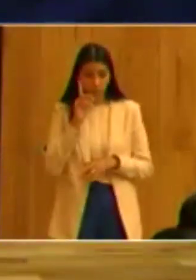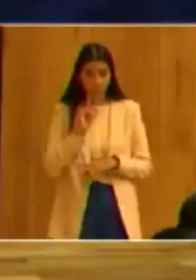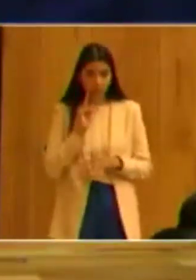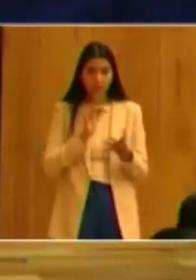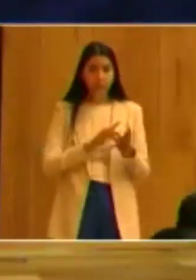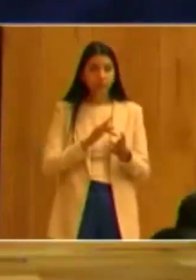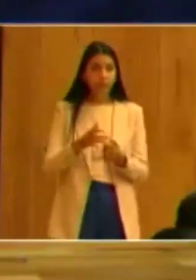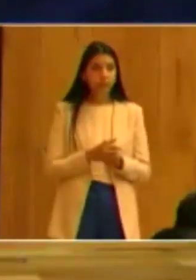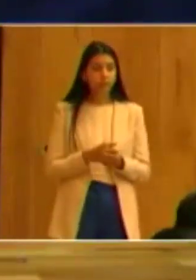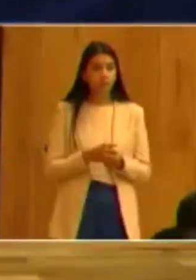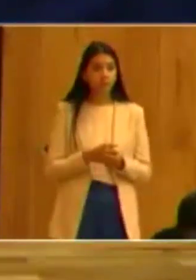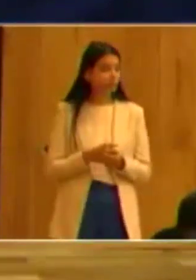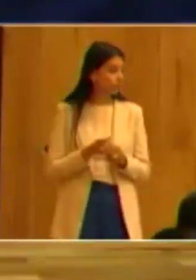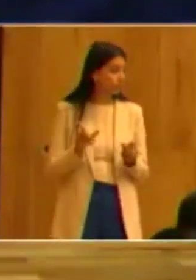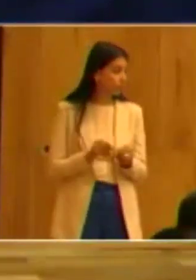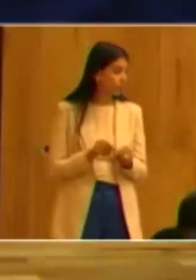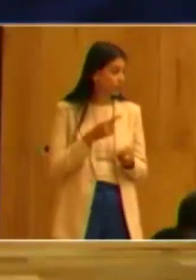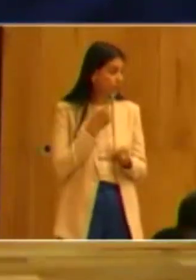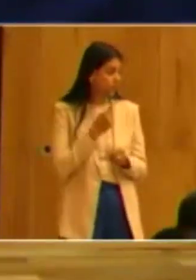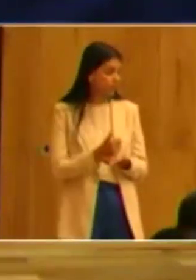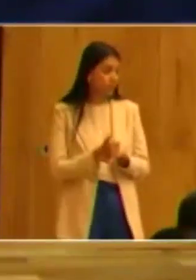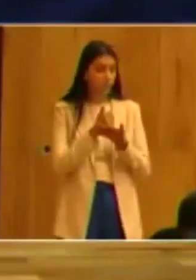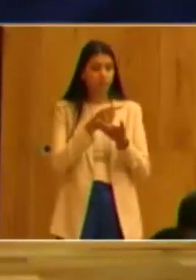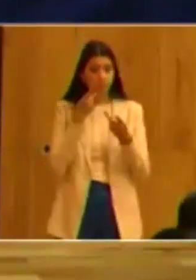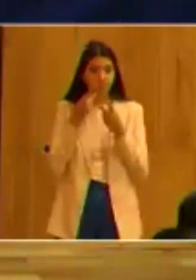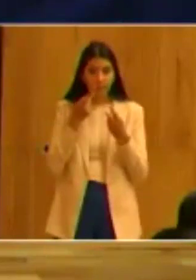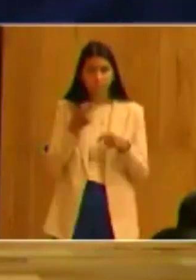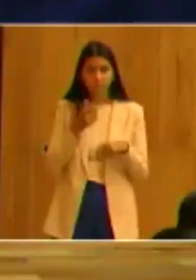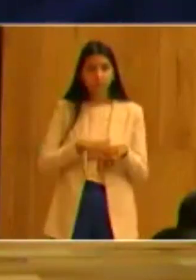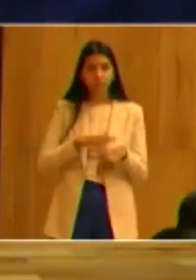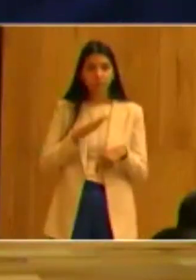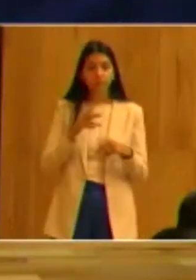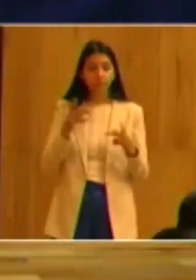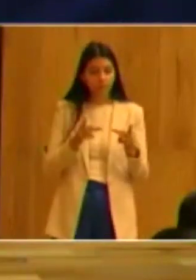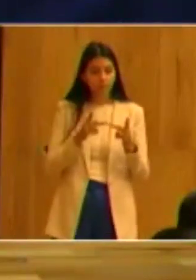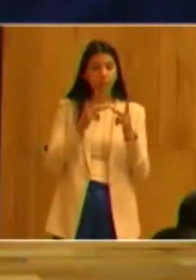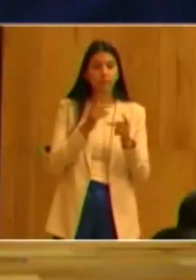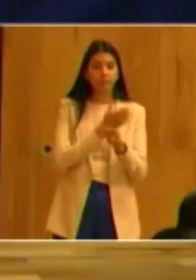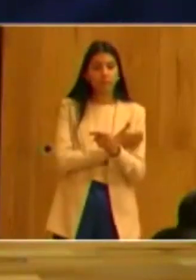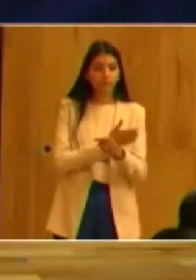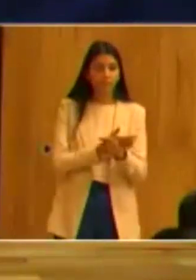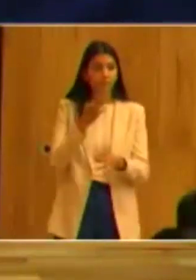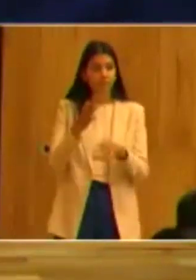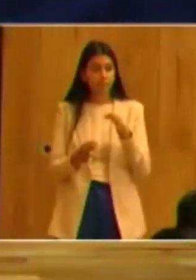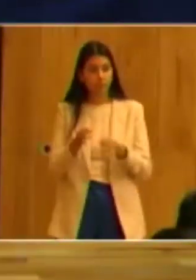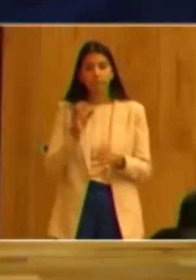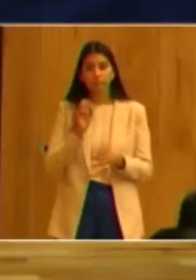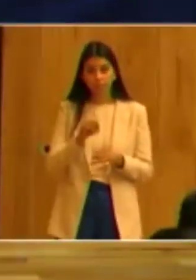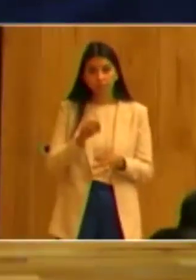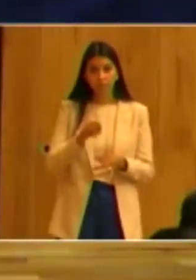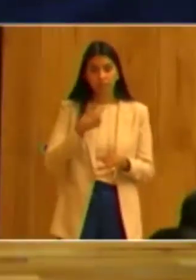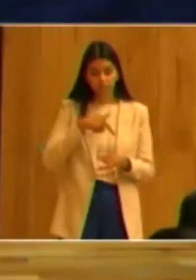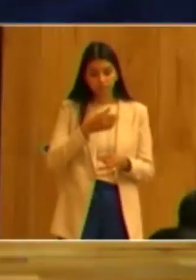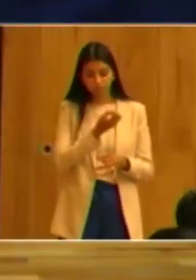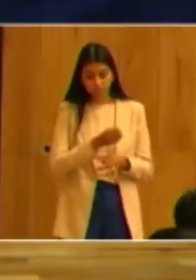Gracias. De nada. Le abonaría un poco más, coincido con la compañera, efectivamente nos obliga